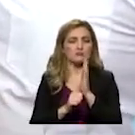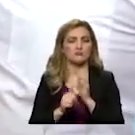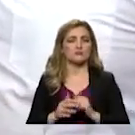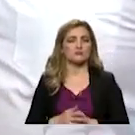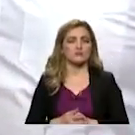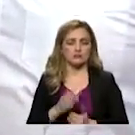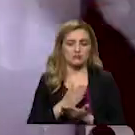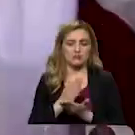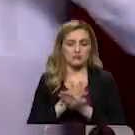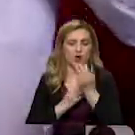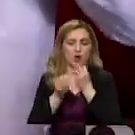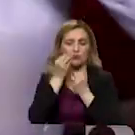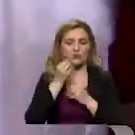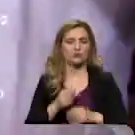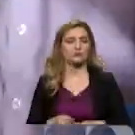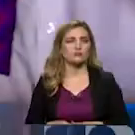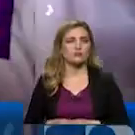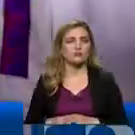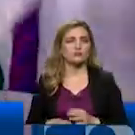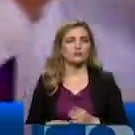de gastronomía.